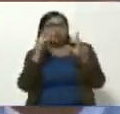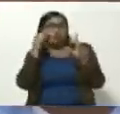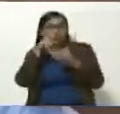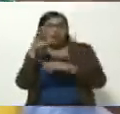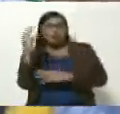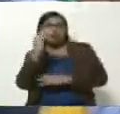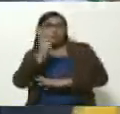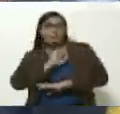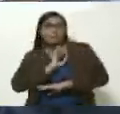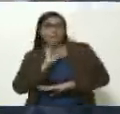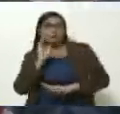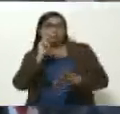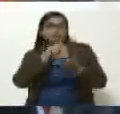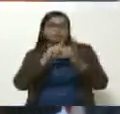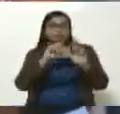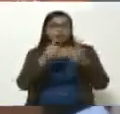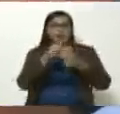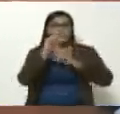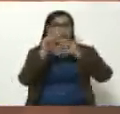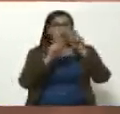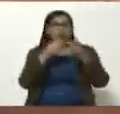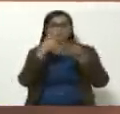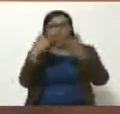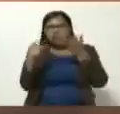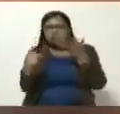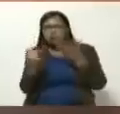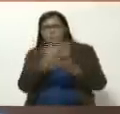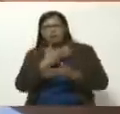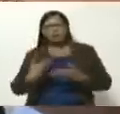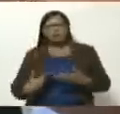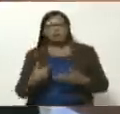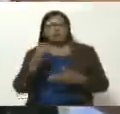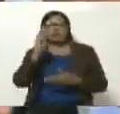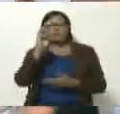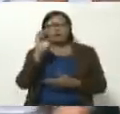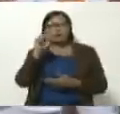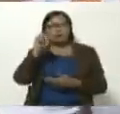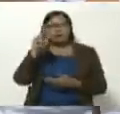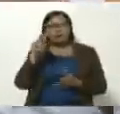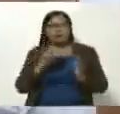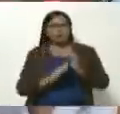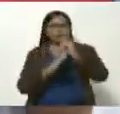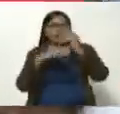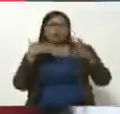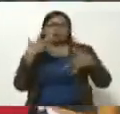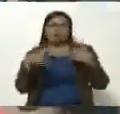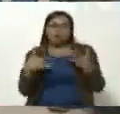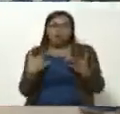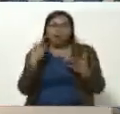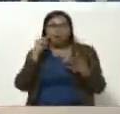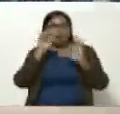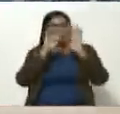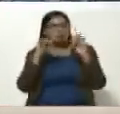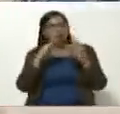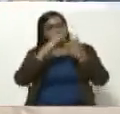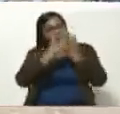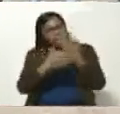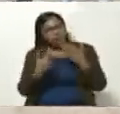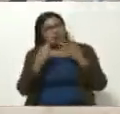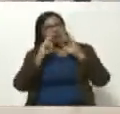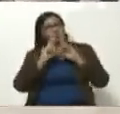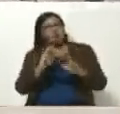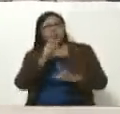bueno, como era de esperarse, comenzaron a preguntarle cosas al presidente de Pekiven, que fue quien presidió el acto, y él de una forma muy gentil